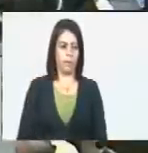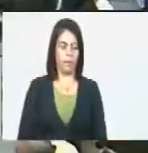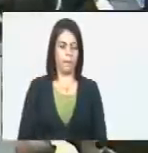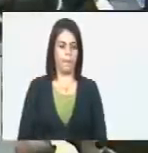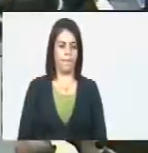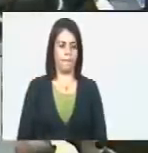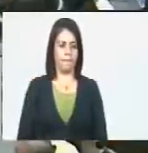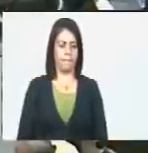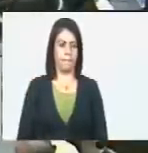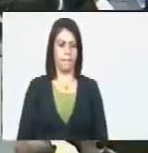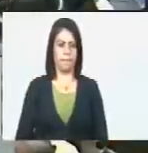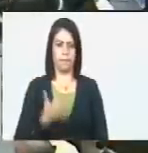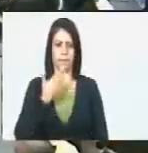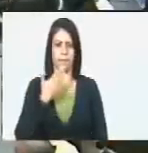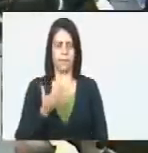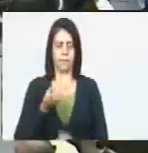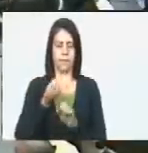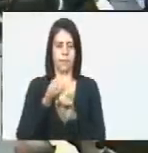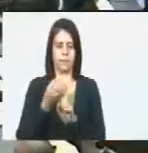Solicita a la tribuna de oradores, se le concede.